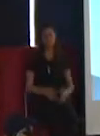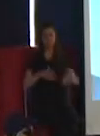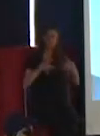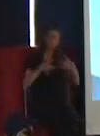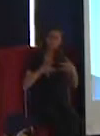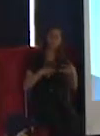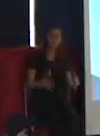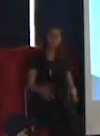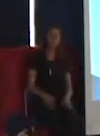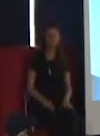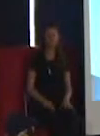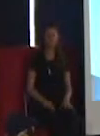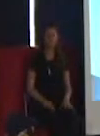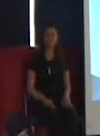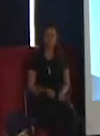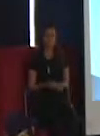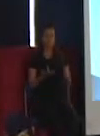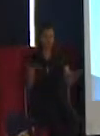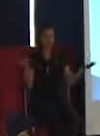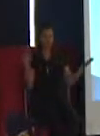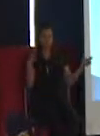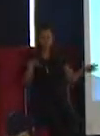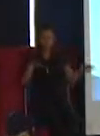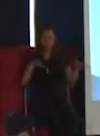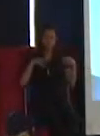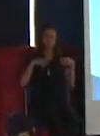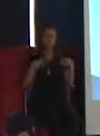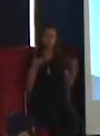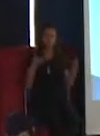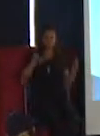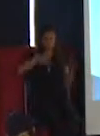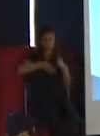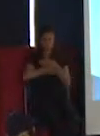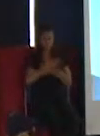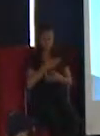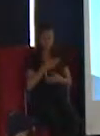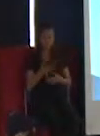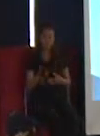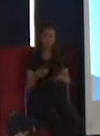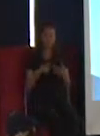Solidaridad, pluralismo, accesibilidad, diversidad.